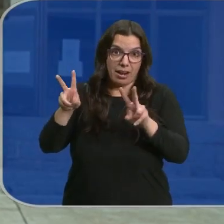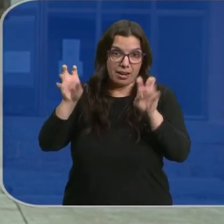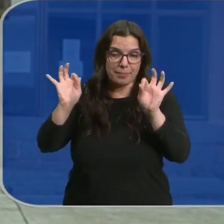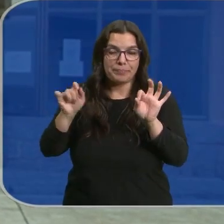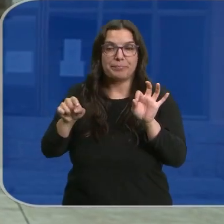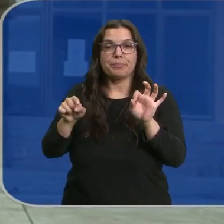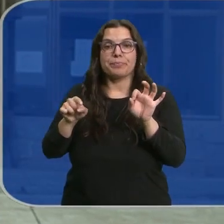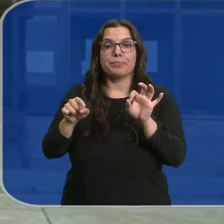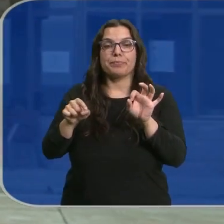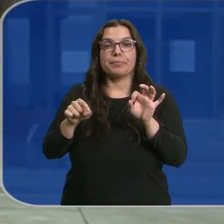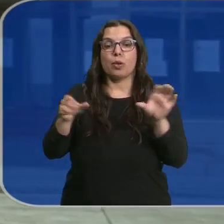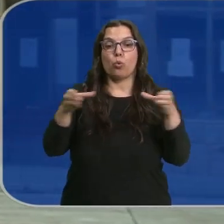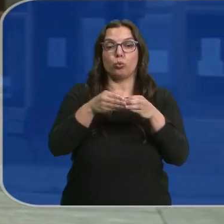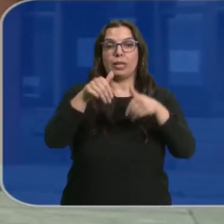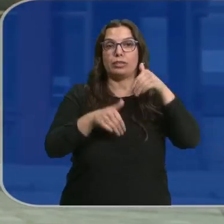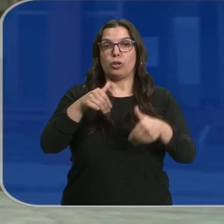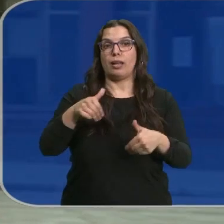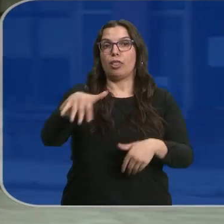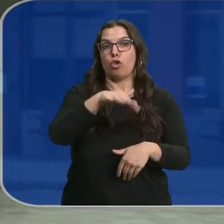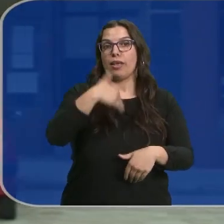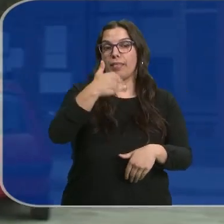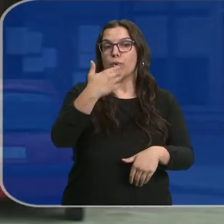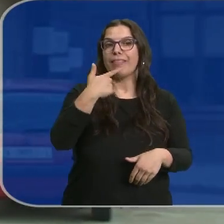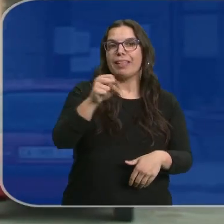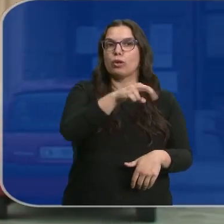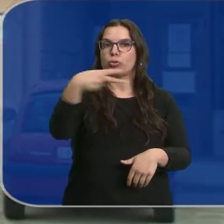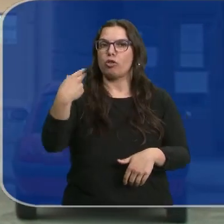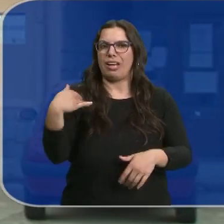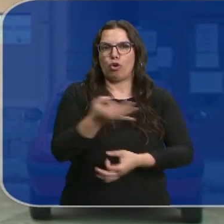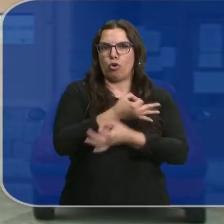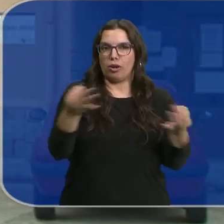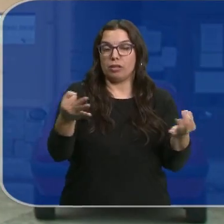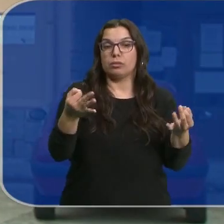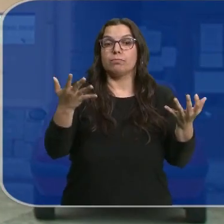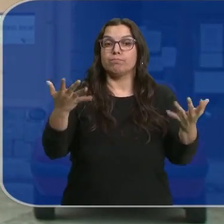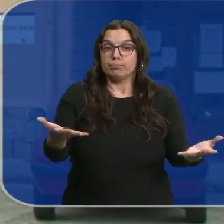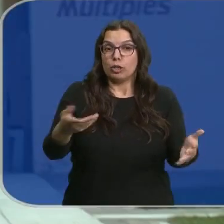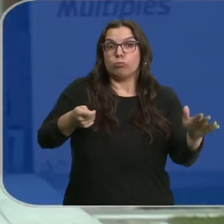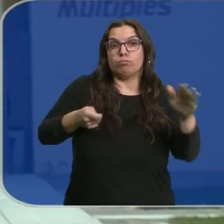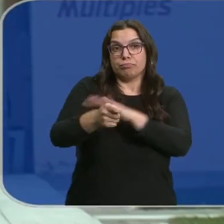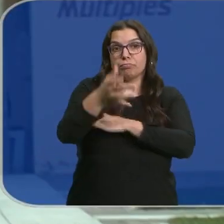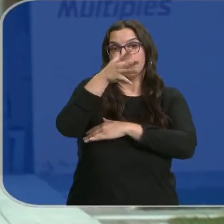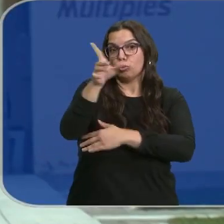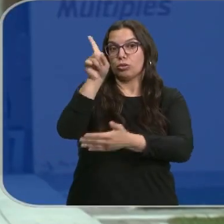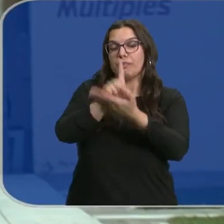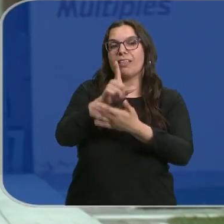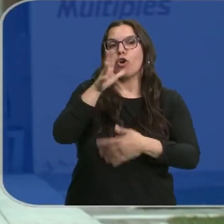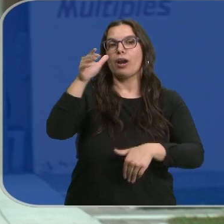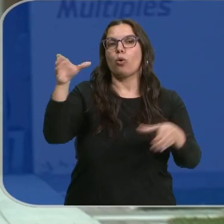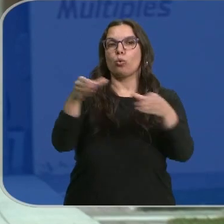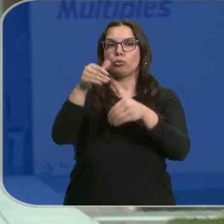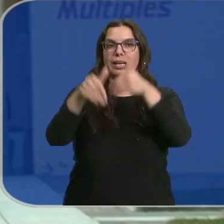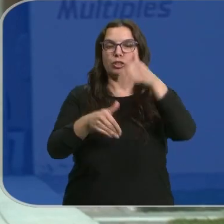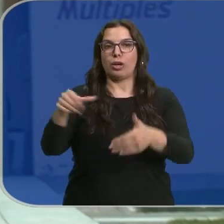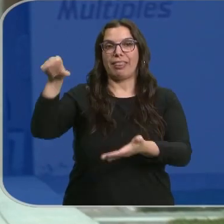las elecciones, la Junta Electoral de Zona de Zamora ya dijo que los resultados serán correctos, pero ante el nuevo recurso es ahora la Junta